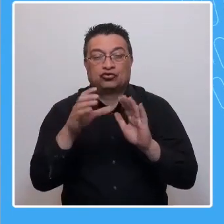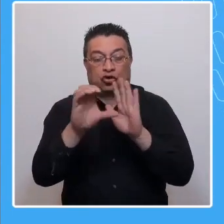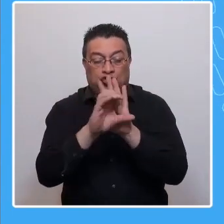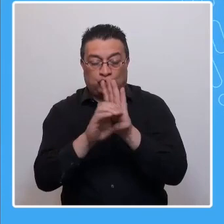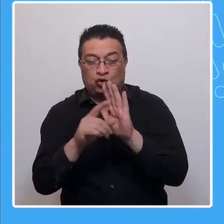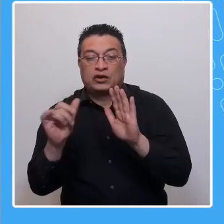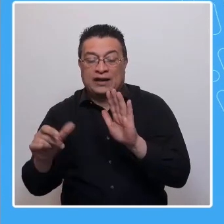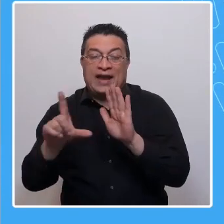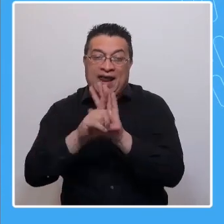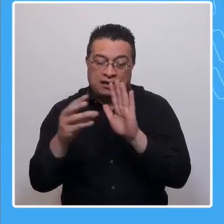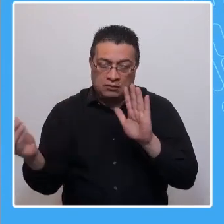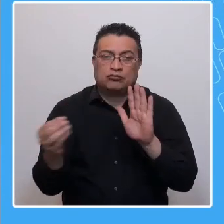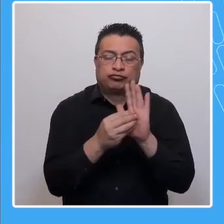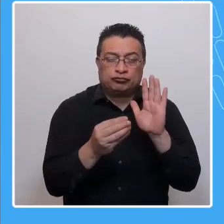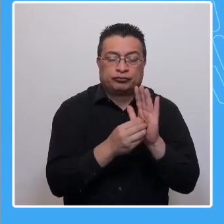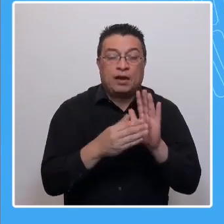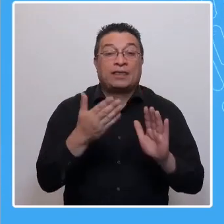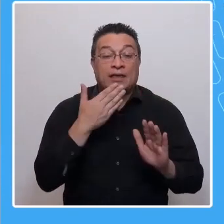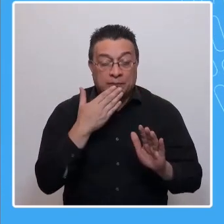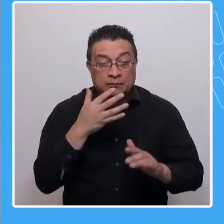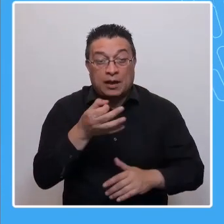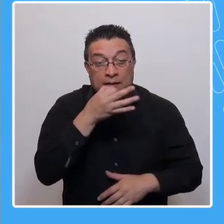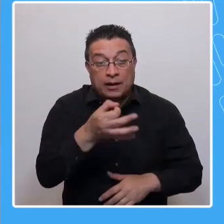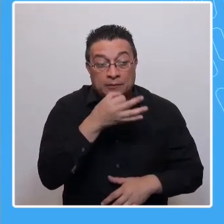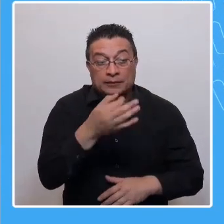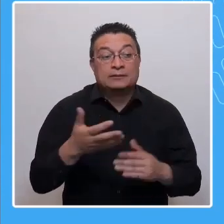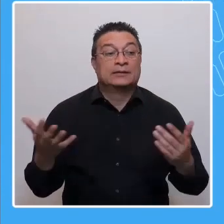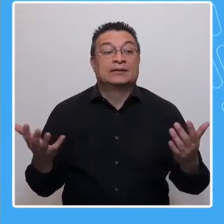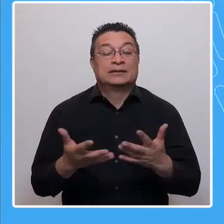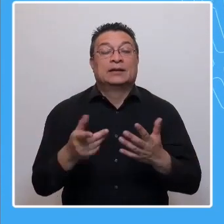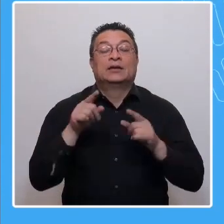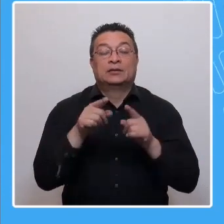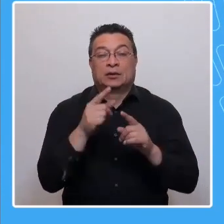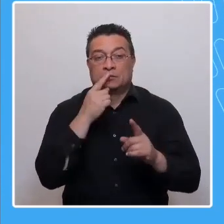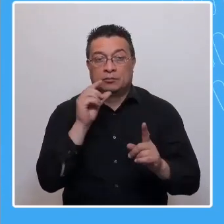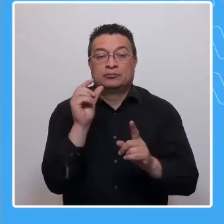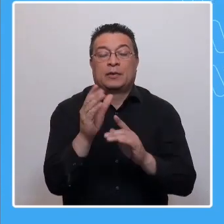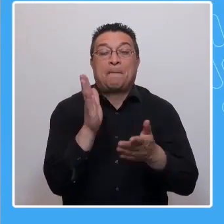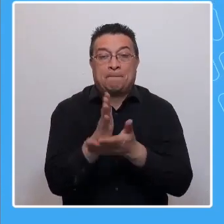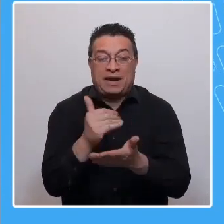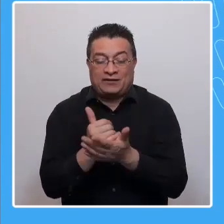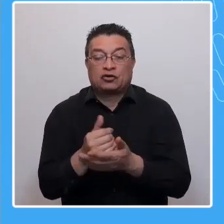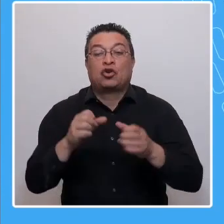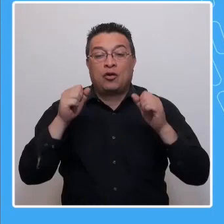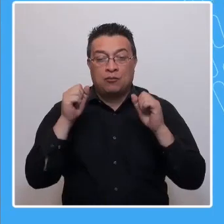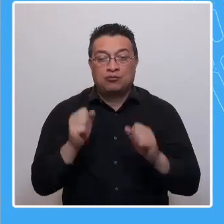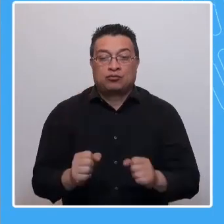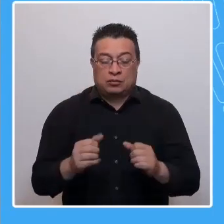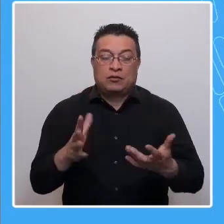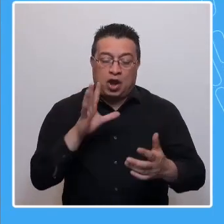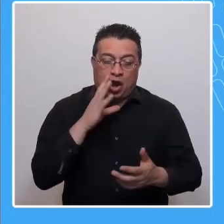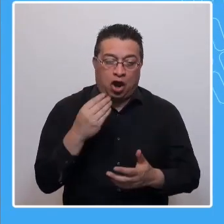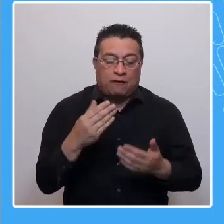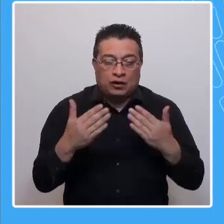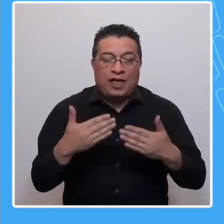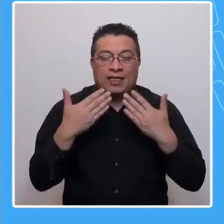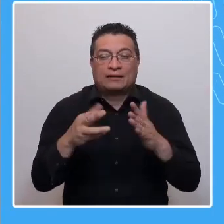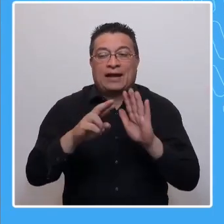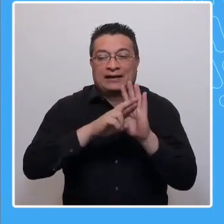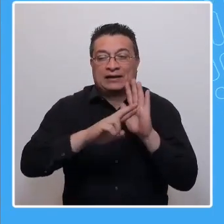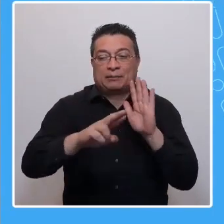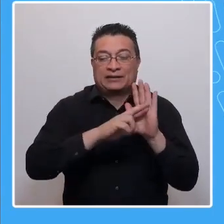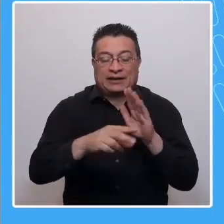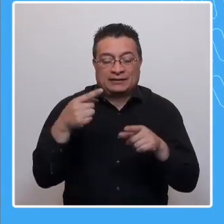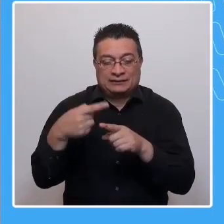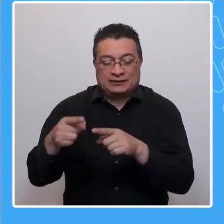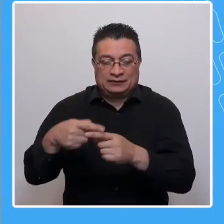la ley. También hablamos de un consejo de planificación que puede, por supuesto, generar que hayan representantes de los distintos